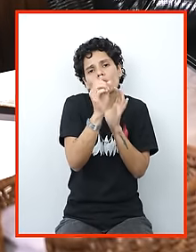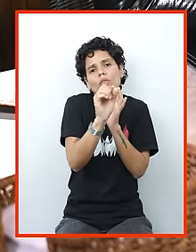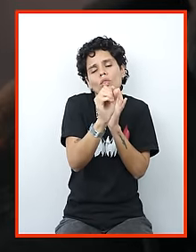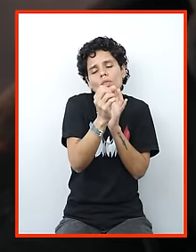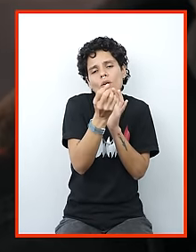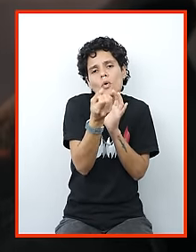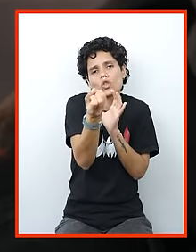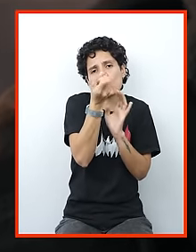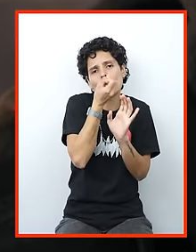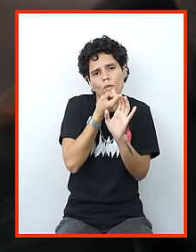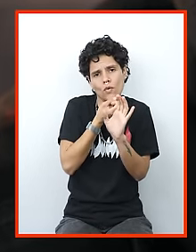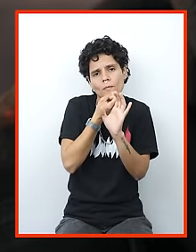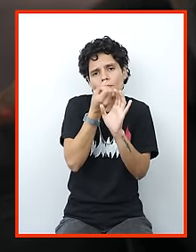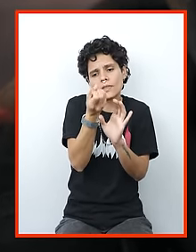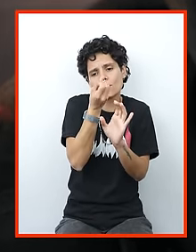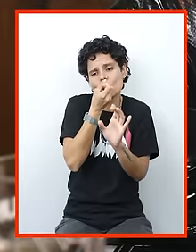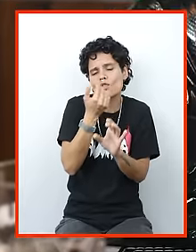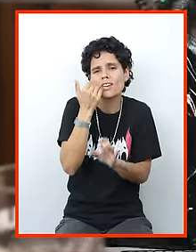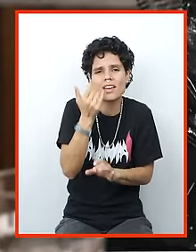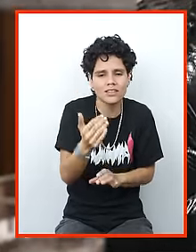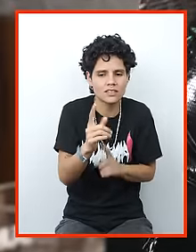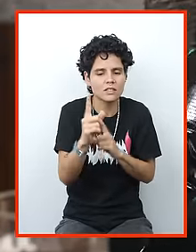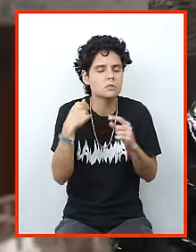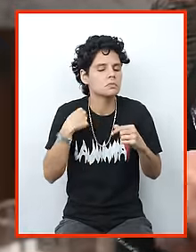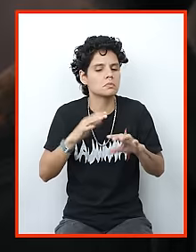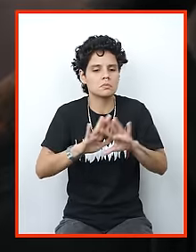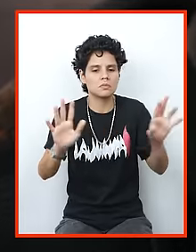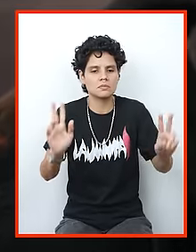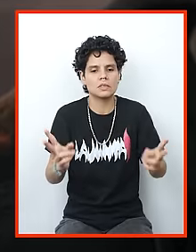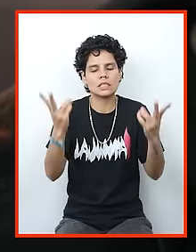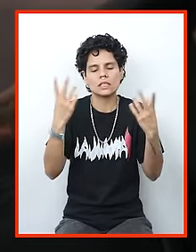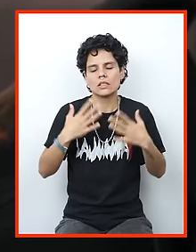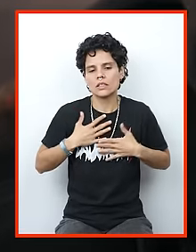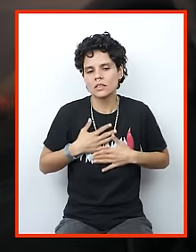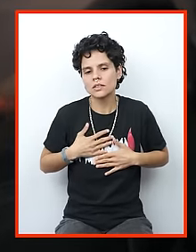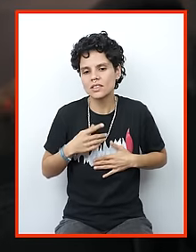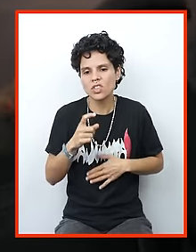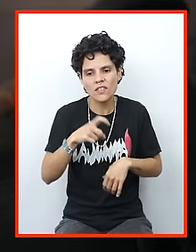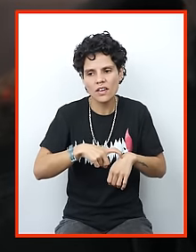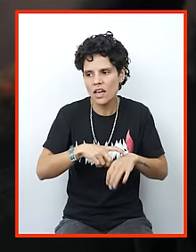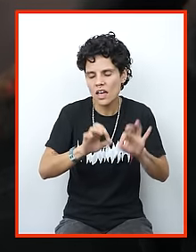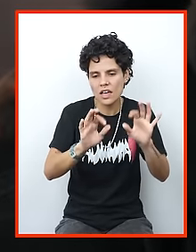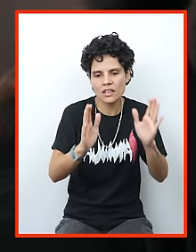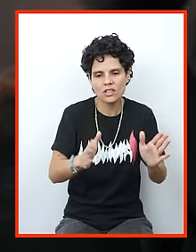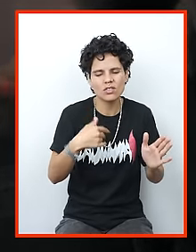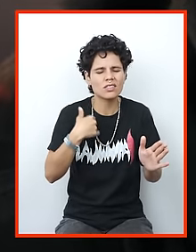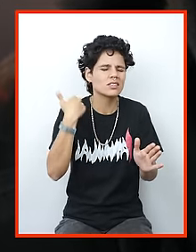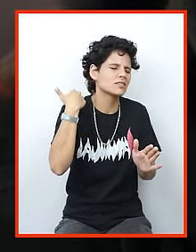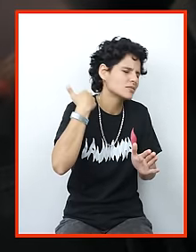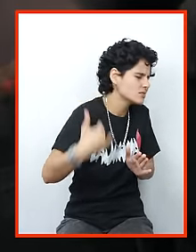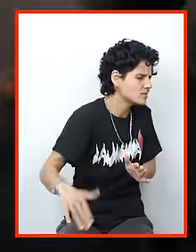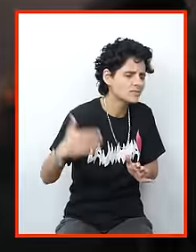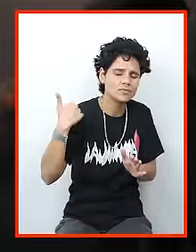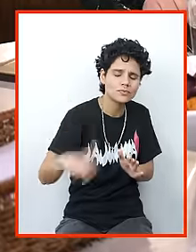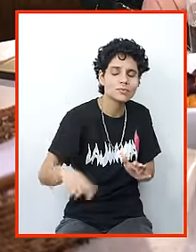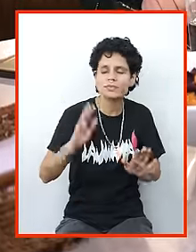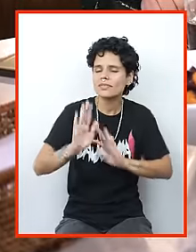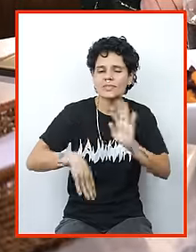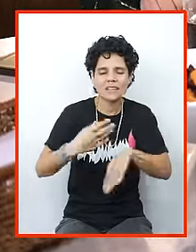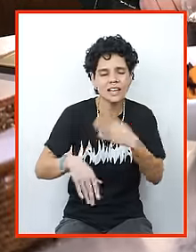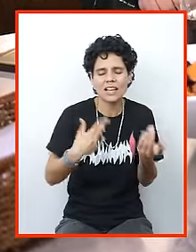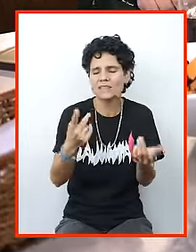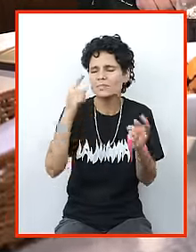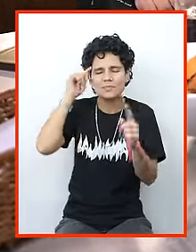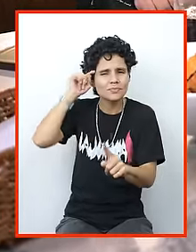gracias a Dios, salió todo bien. Y, tu y energía, eres joven, tu energía era... Claro, y aparte yo, no sé, como que estaba ahí y decía, ya pico, paso esta weá